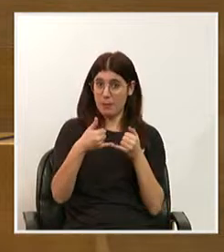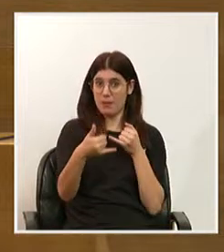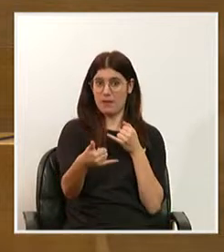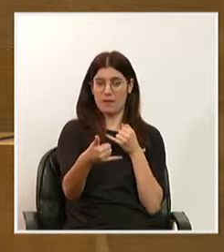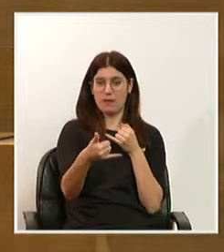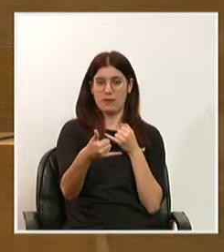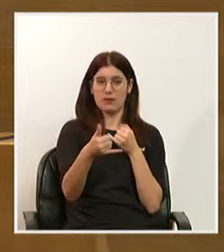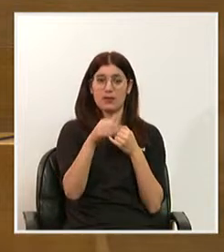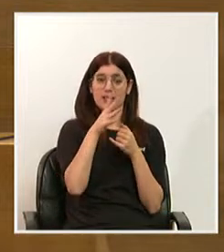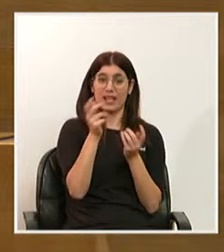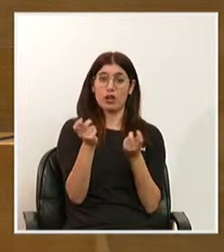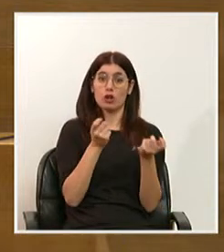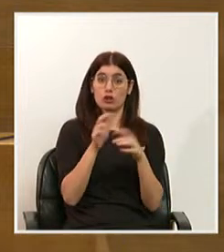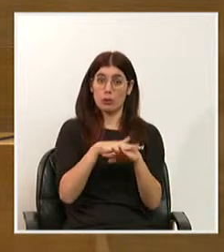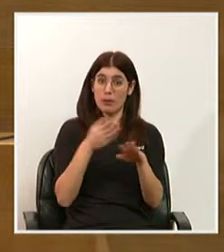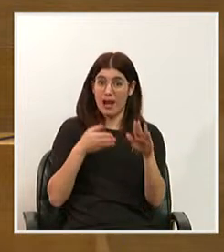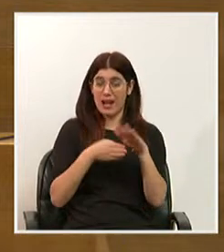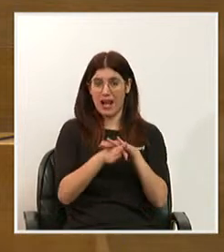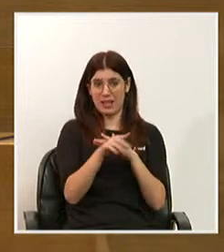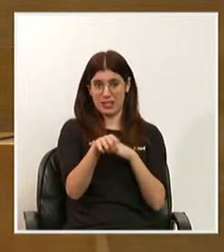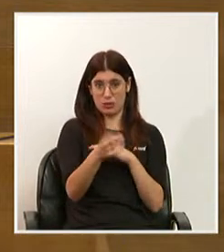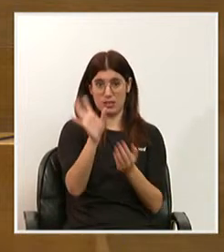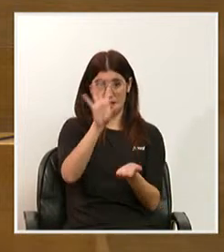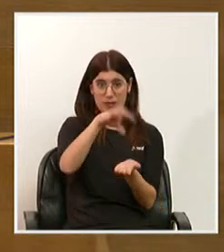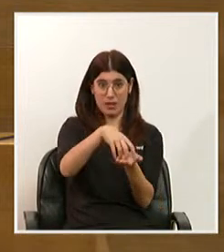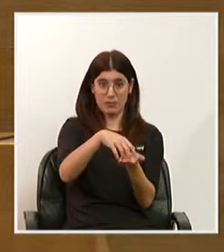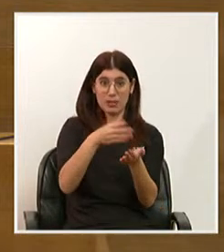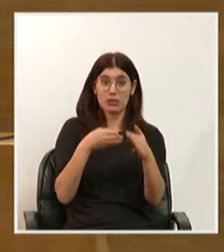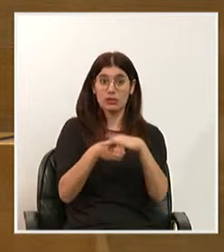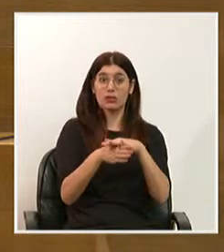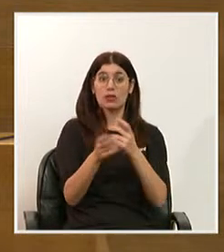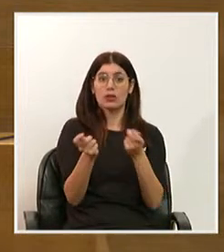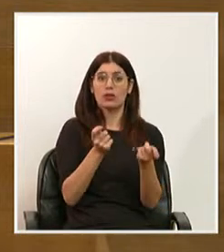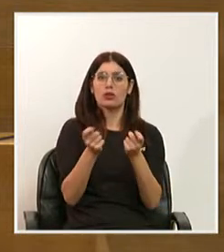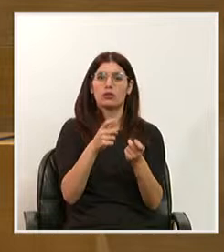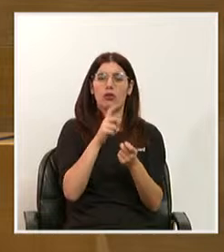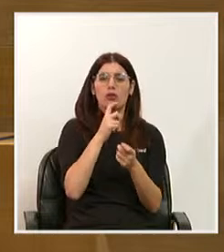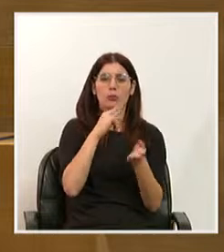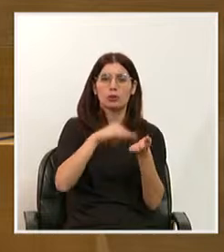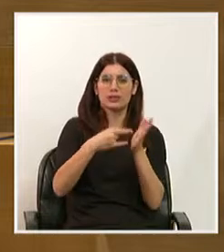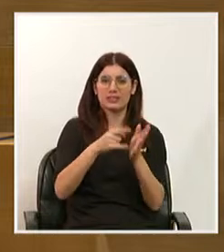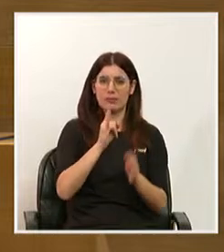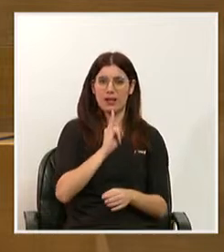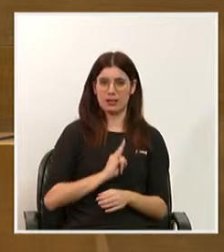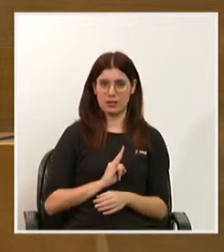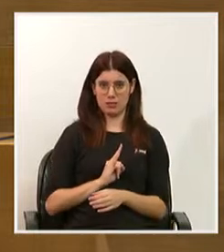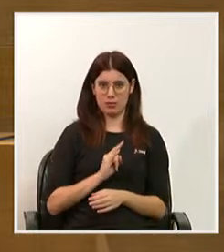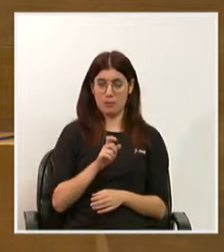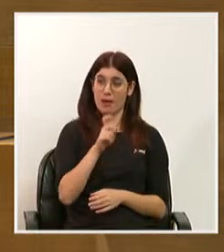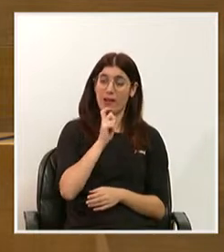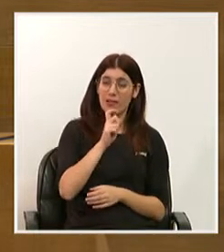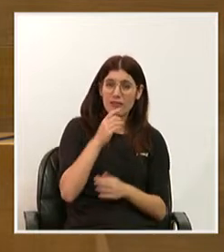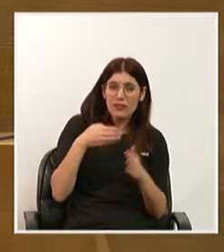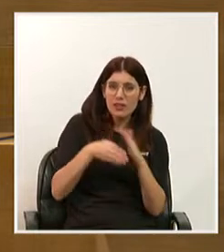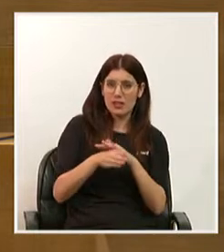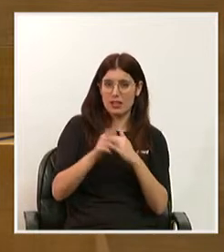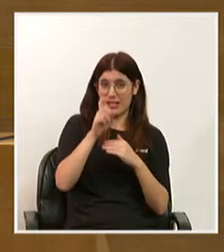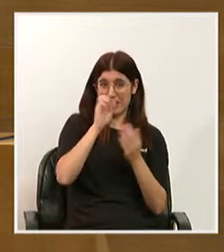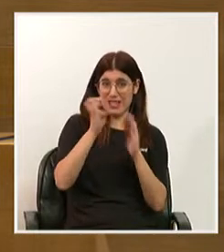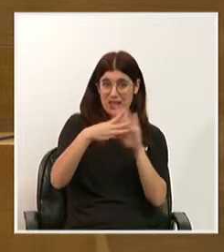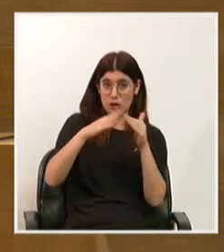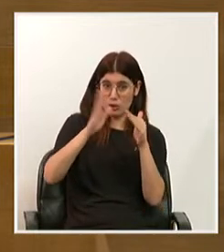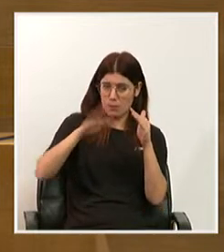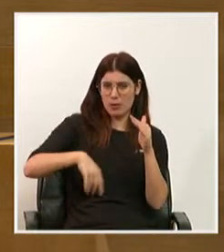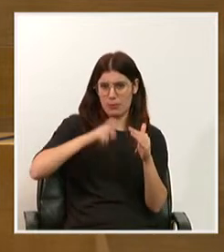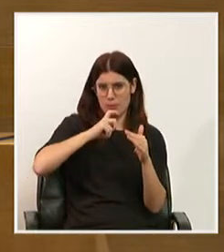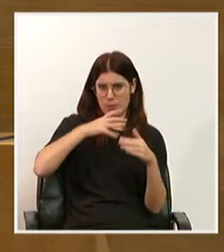el control para el acceso a estos establecimientos realizarse con sistemas electrónicos dificultando aún más la entrada de menores de edad